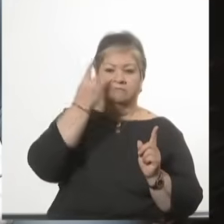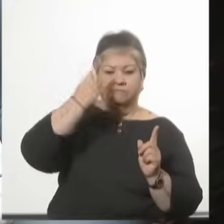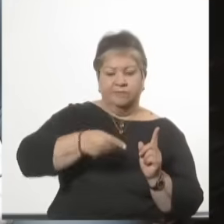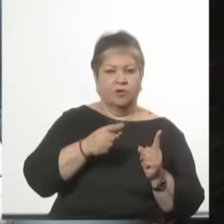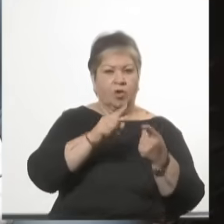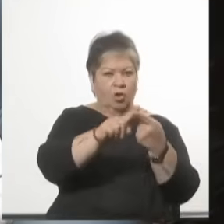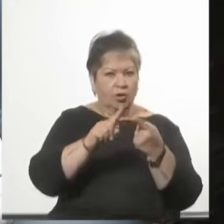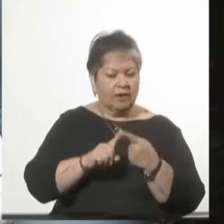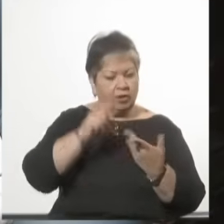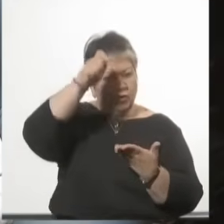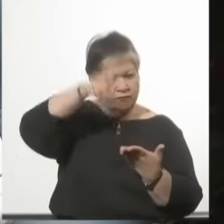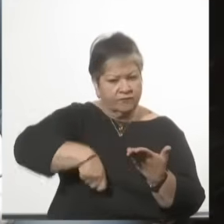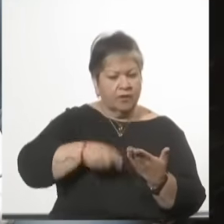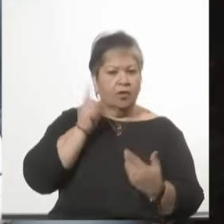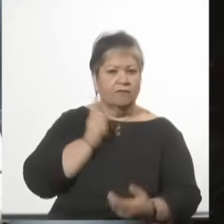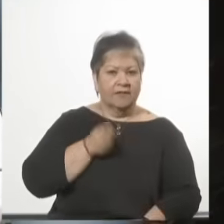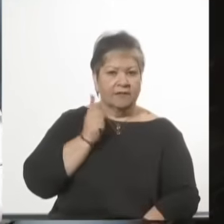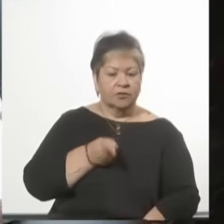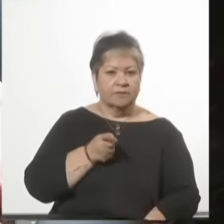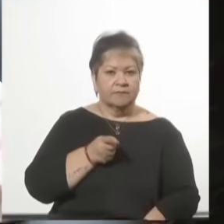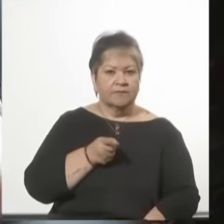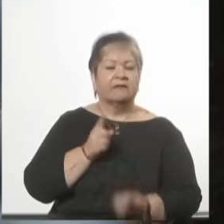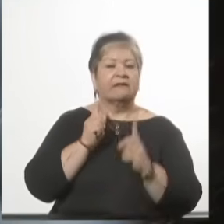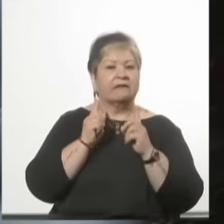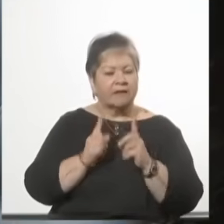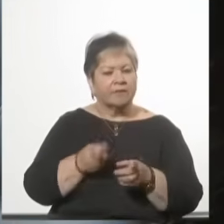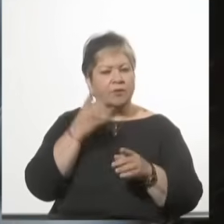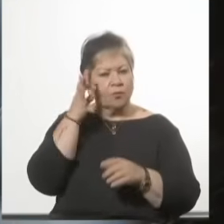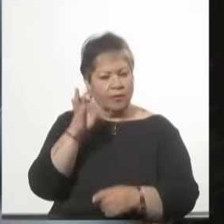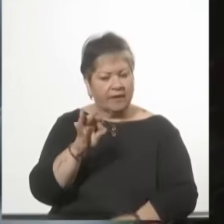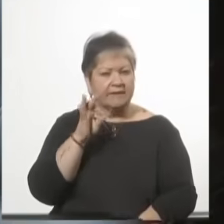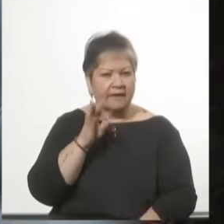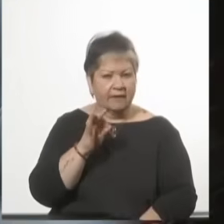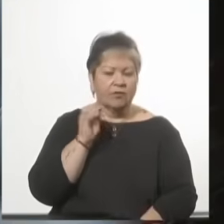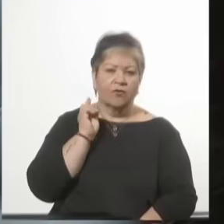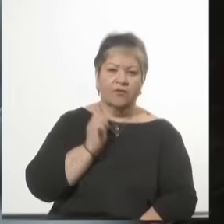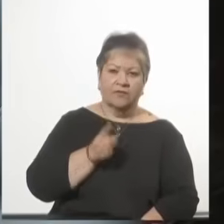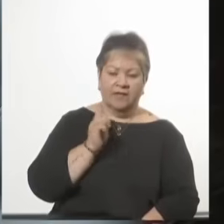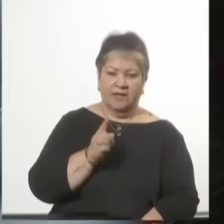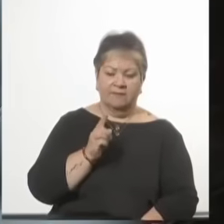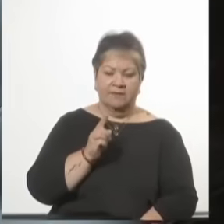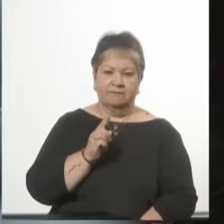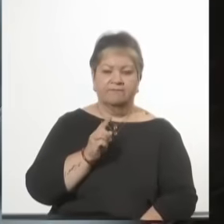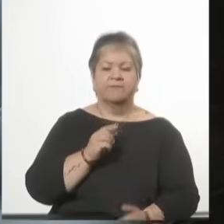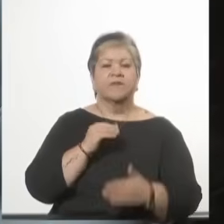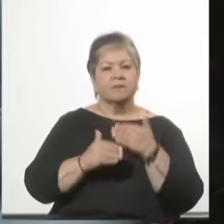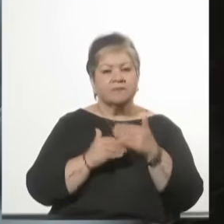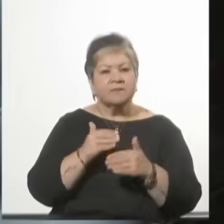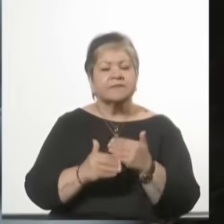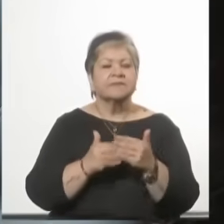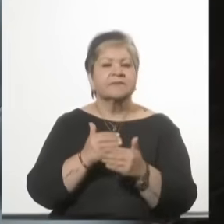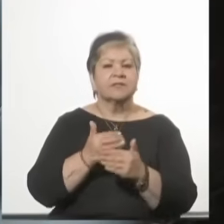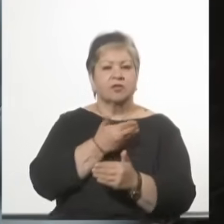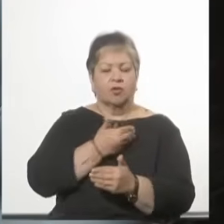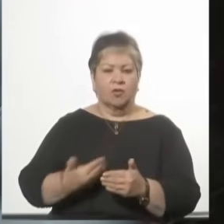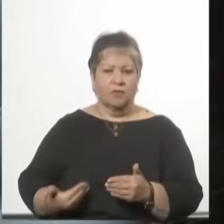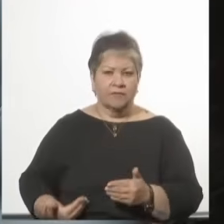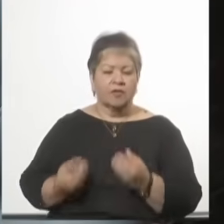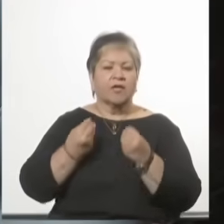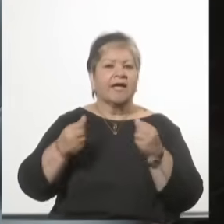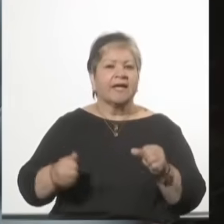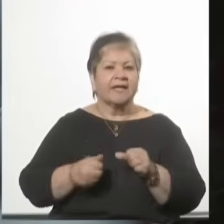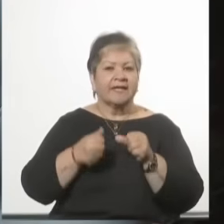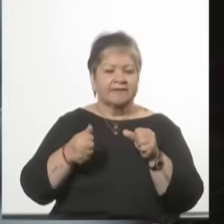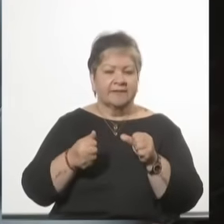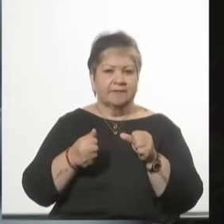obligaciones contractuales, sino también ante la conveniente prudencia que necesariamente debe presidir la acción de gobierno, en tanto como es notorio se están